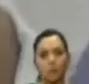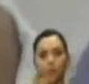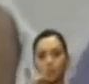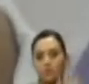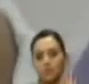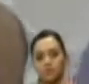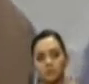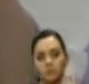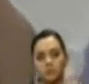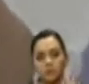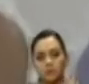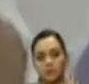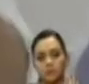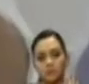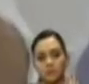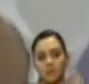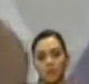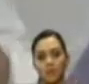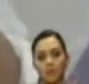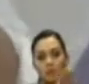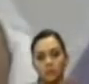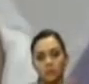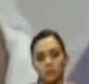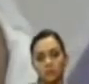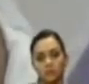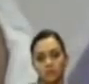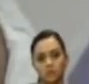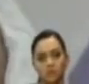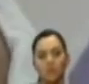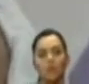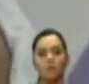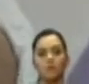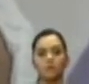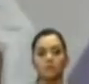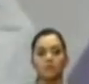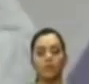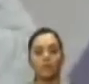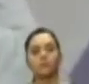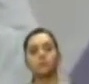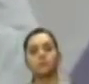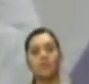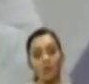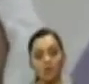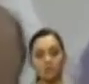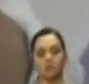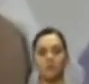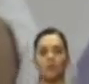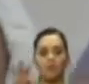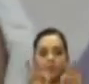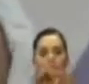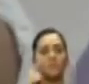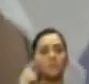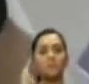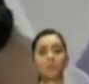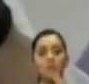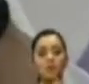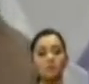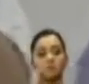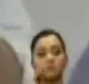el Banco Central y algunas reservas en el encaje bancario, ¿no? Eso es esencialmente. ¿Para qué sirve esa